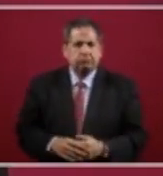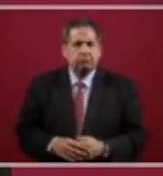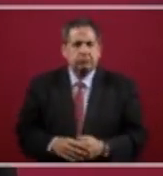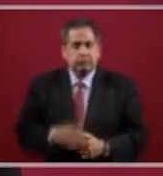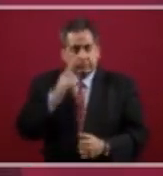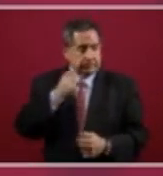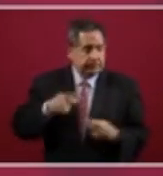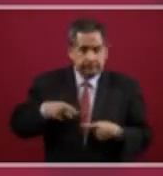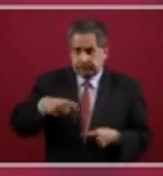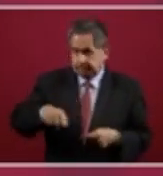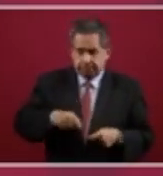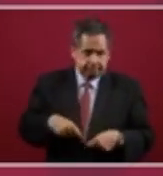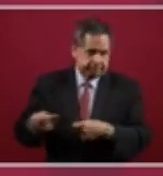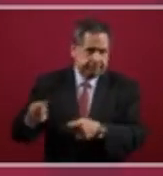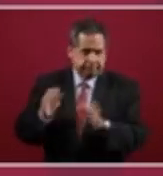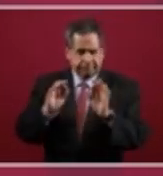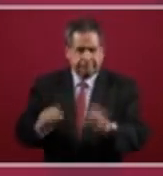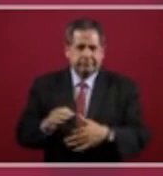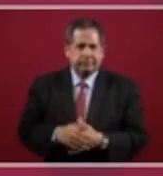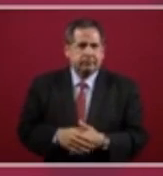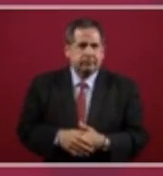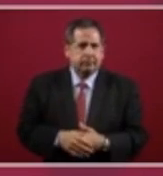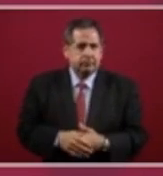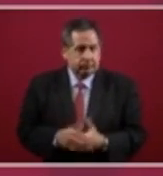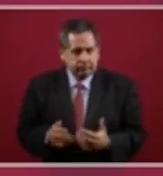a la gente lo que se